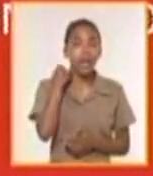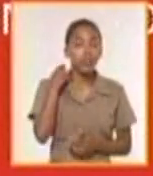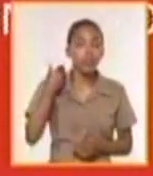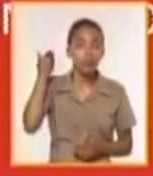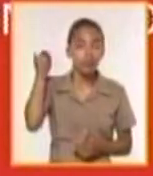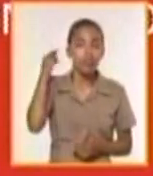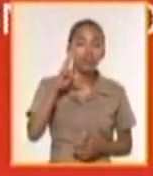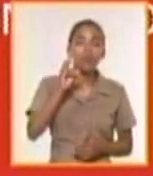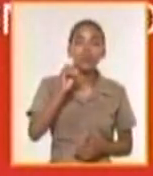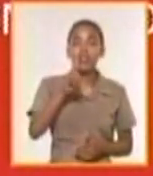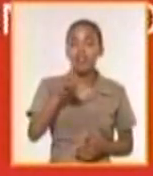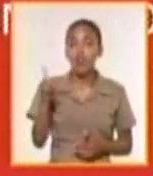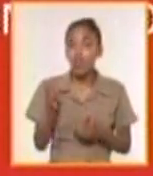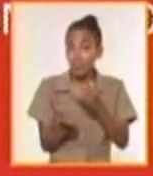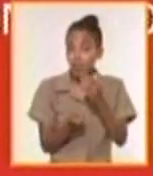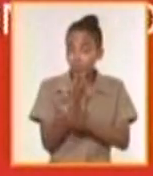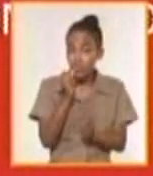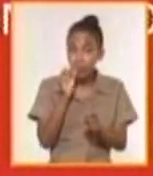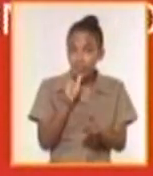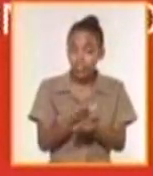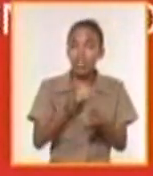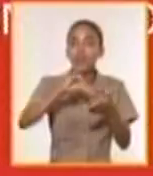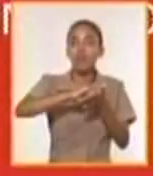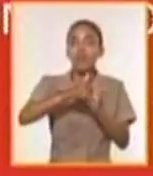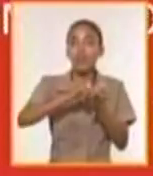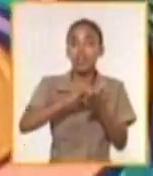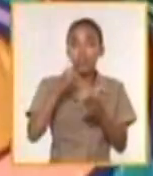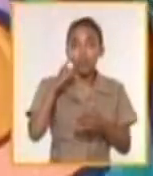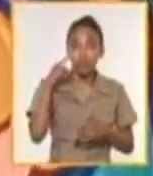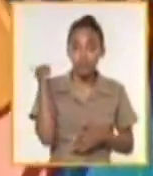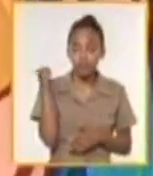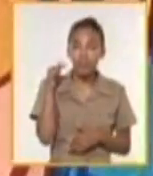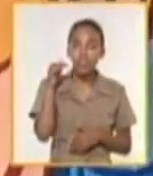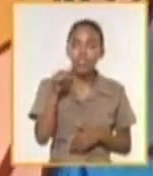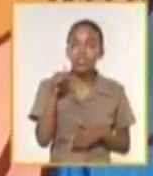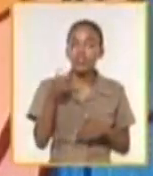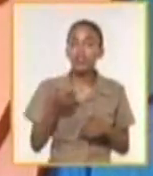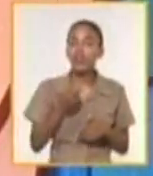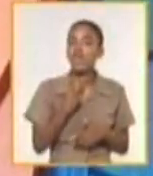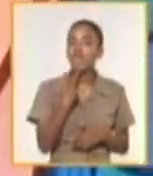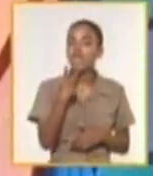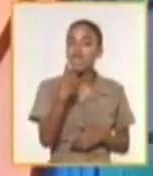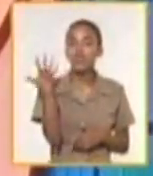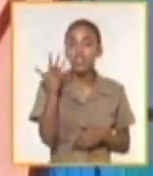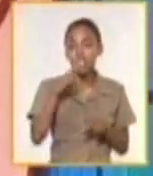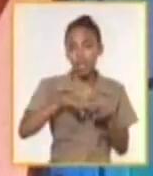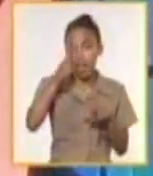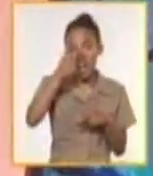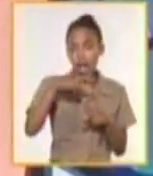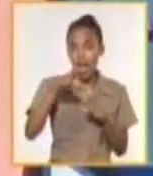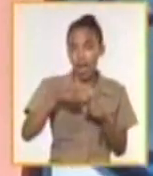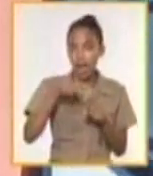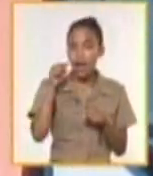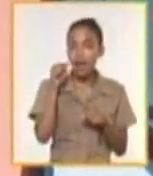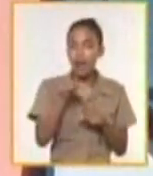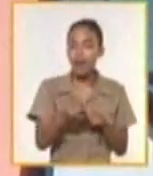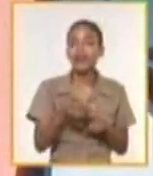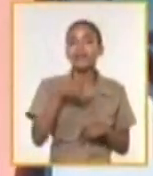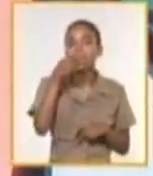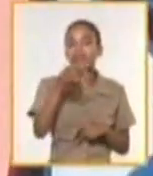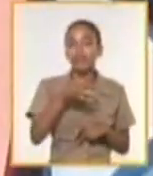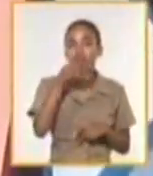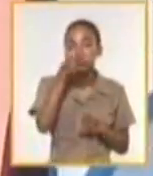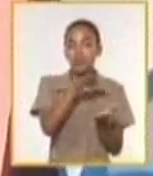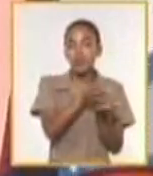proyecto Crónicas, Historia y Memoria de la Revolución Cubana, en la voz del doctor Armando Har Dávalos, se ha dado la tarea de conservar